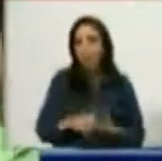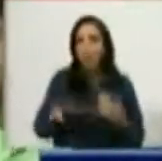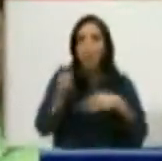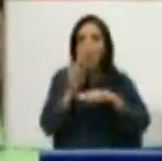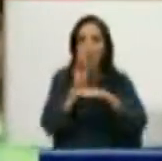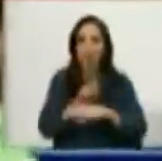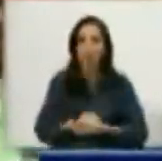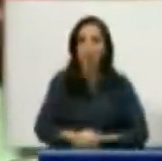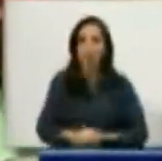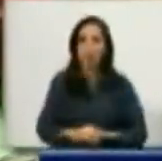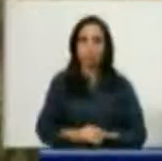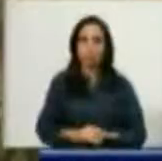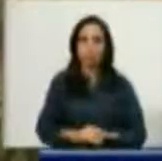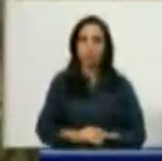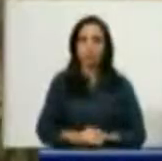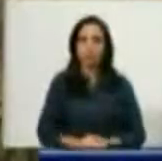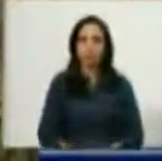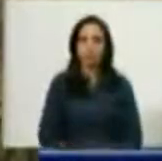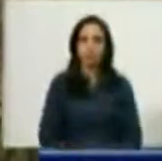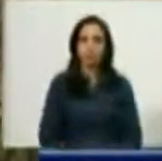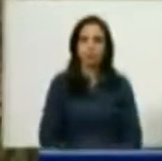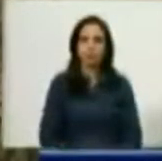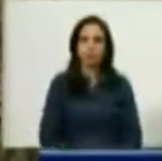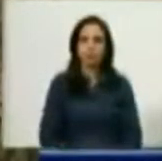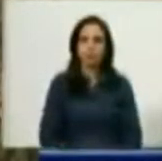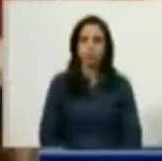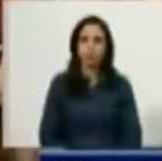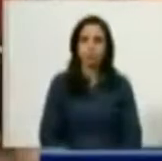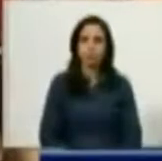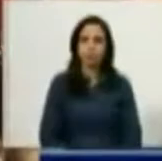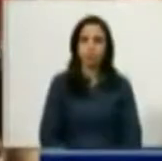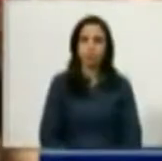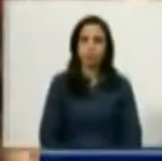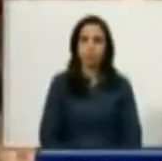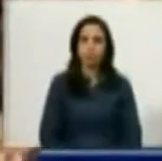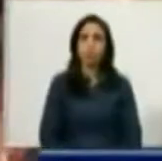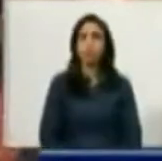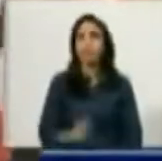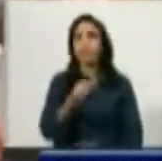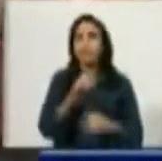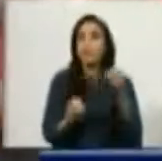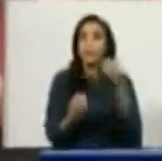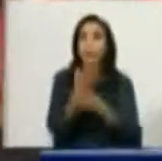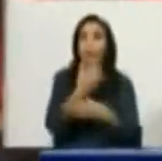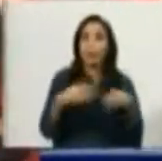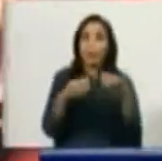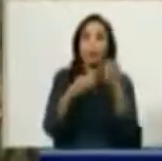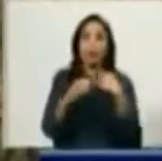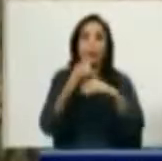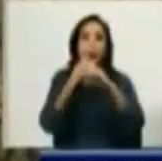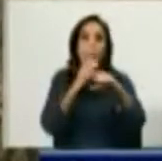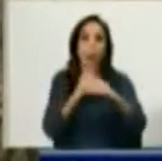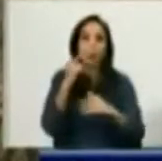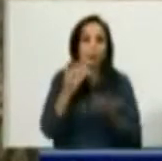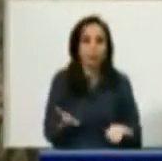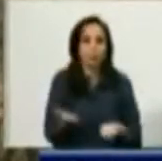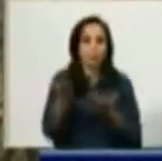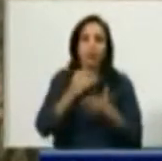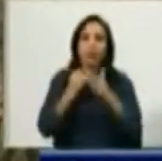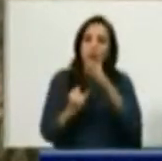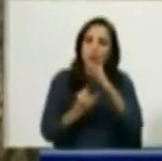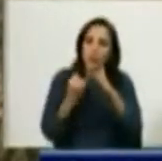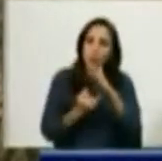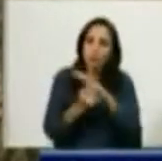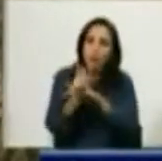bolivariana de Puerto fundación fondo Nacional de transporte urbano fondur el instituto autónomo